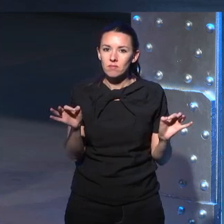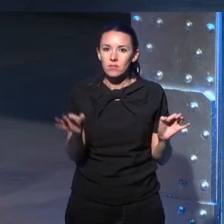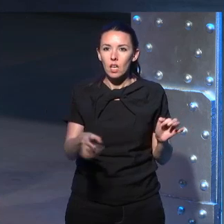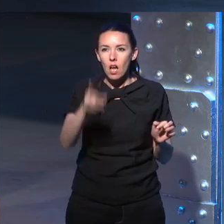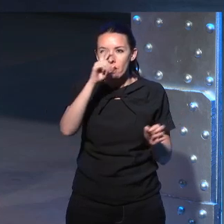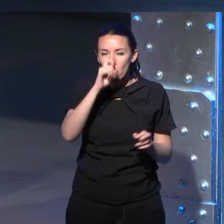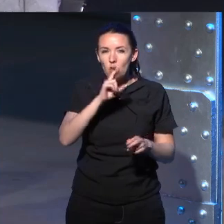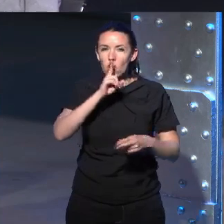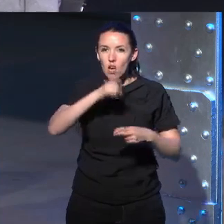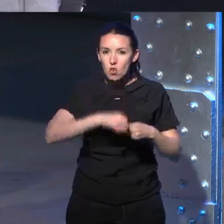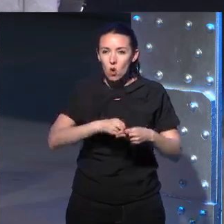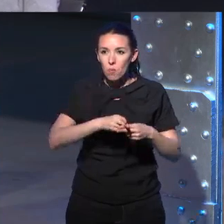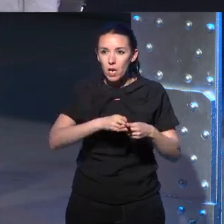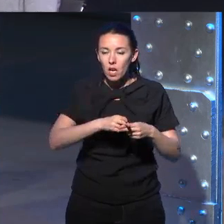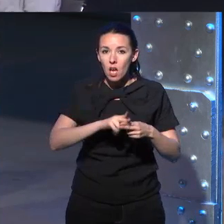recordar el nombre, que mientras